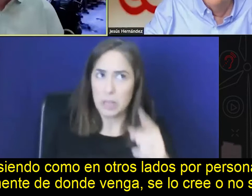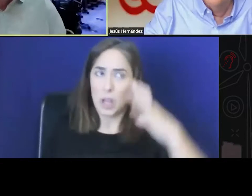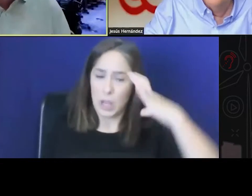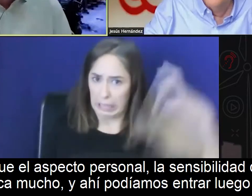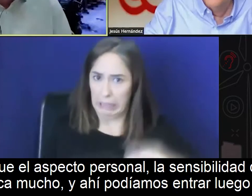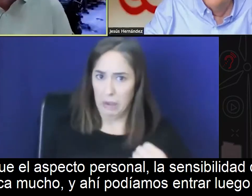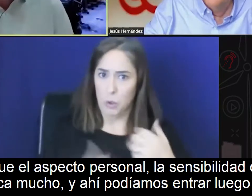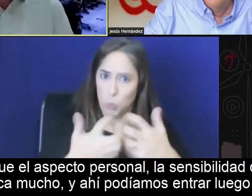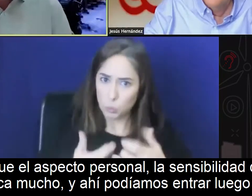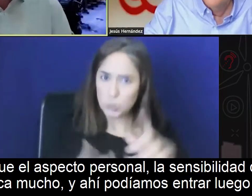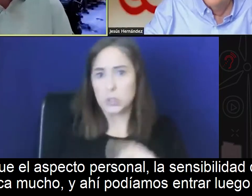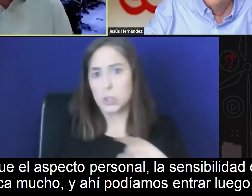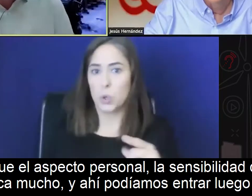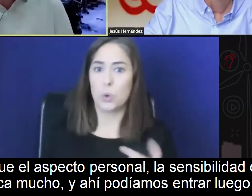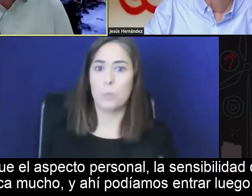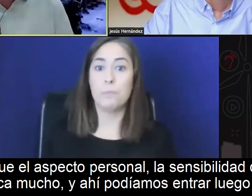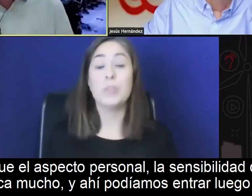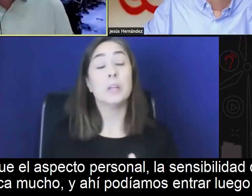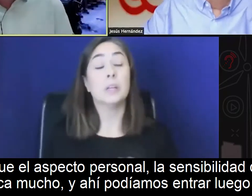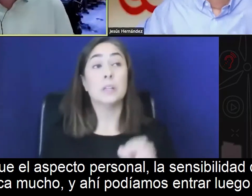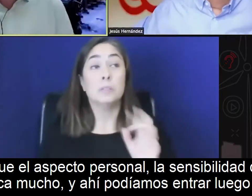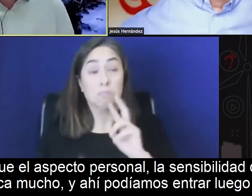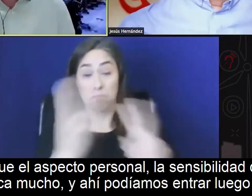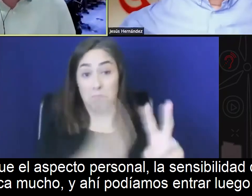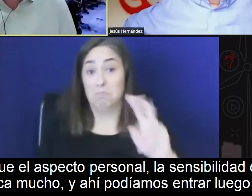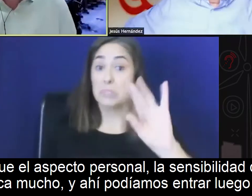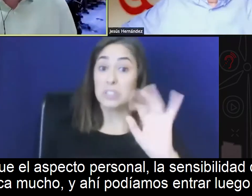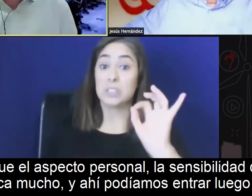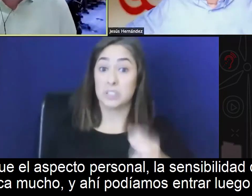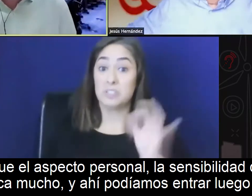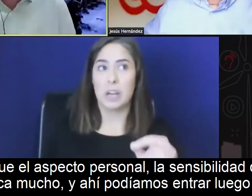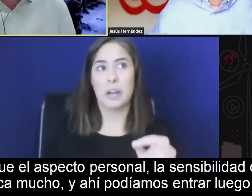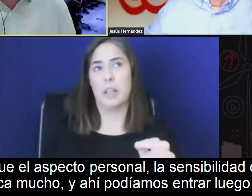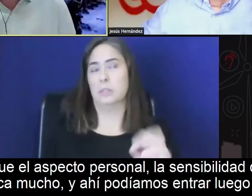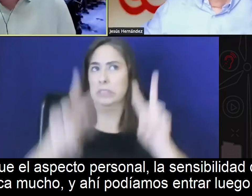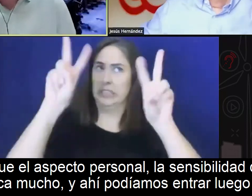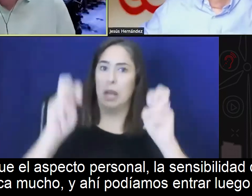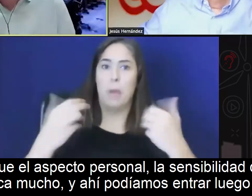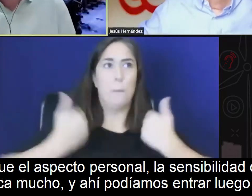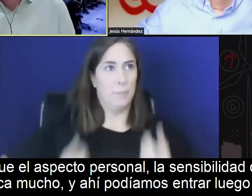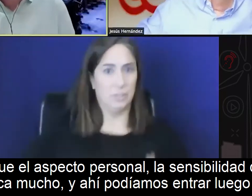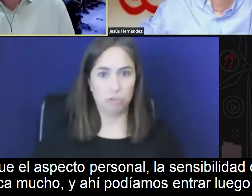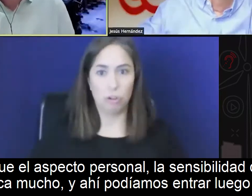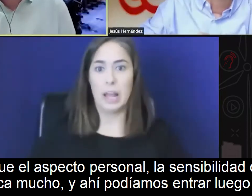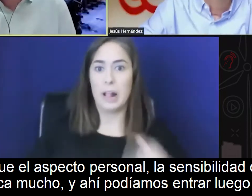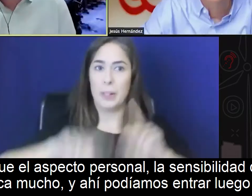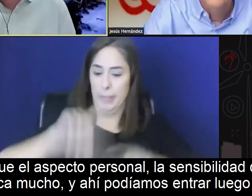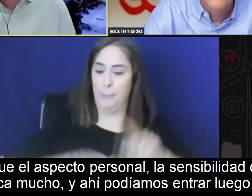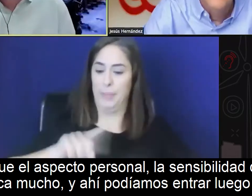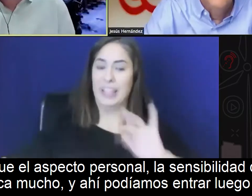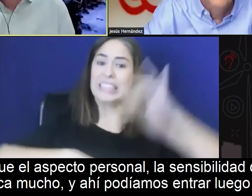¿no? Sí, no, y es cierto que el aspecto personal, la sensibilidad que tenga la